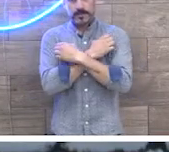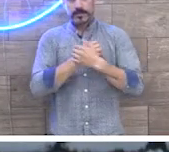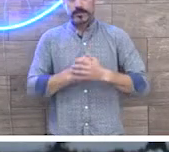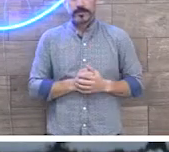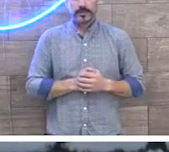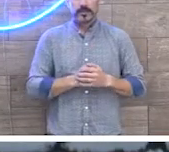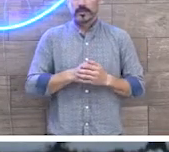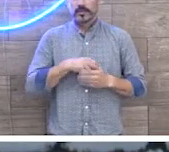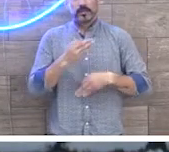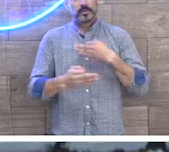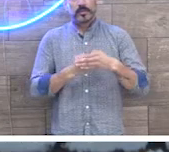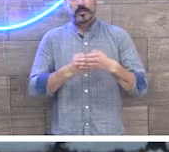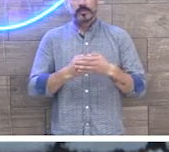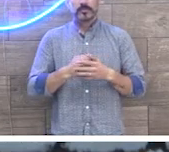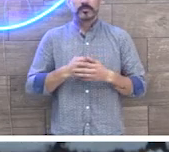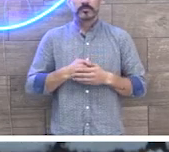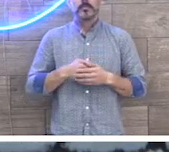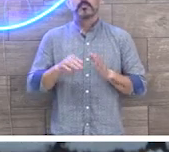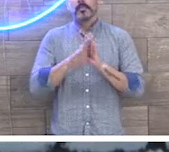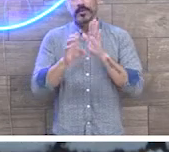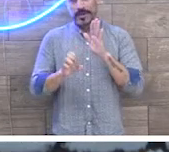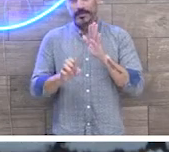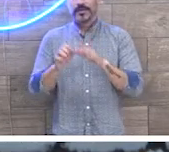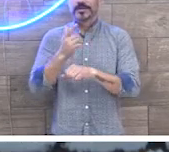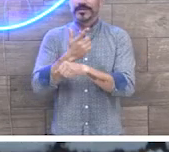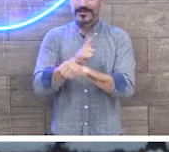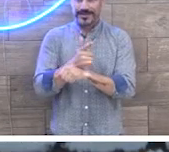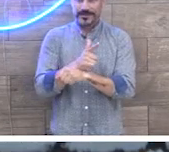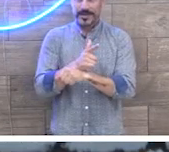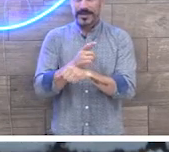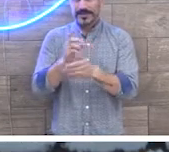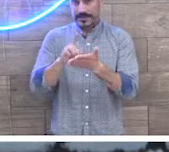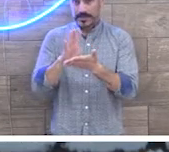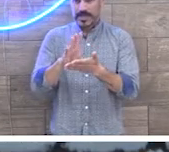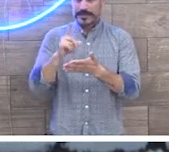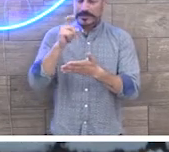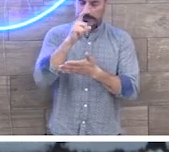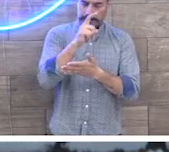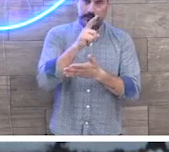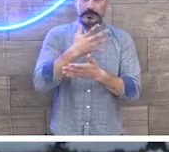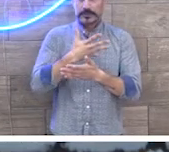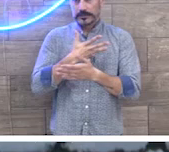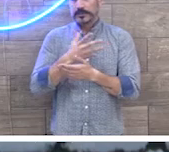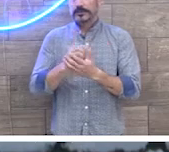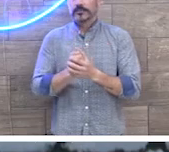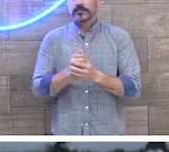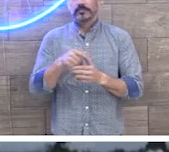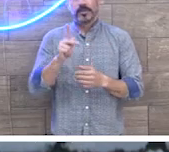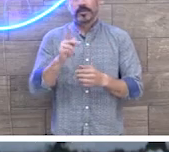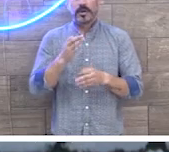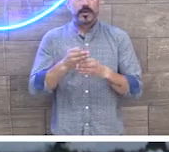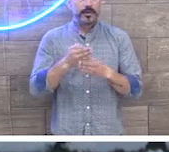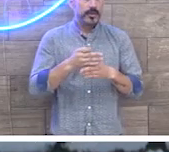Obviamente los que llegamos a educación superior somos los menos todavía nos falta ahí ese pendiente para dar piso parejo,